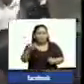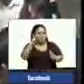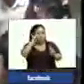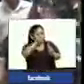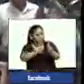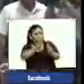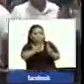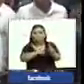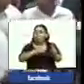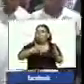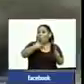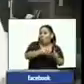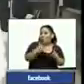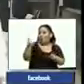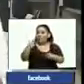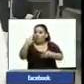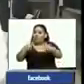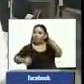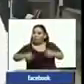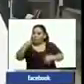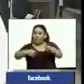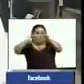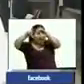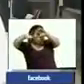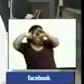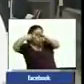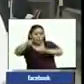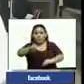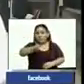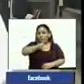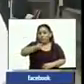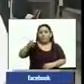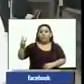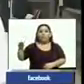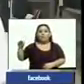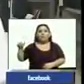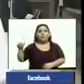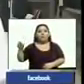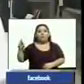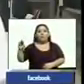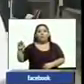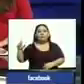y no queden en la impunidad. Con imágenes e informe de Marcela Rivera.